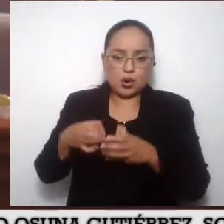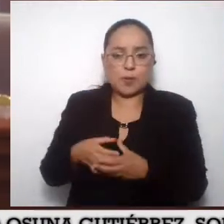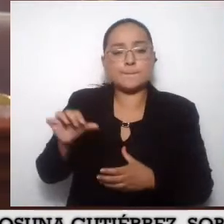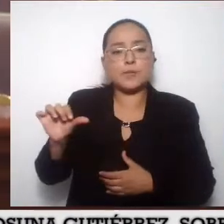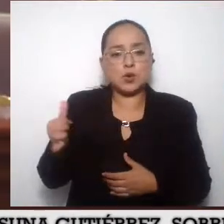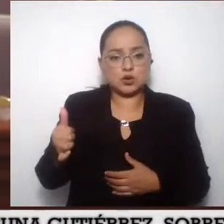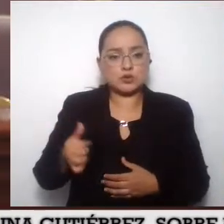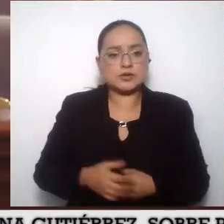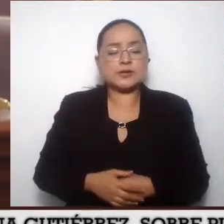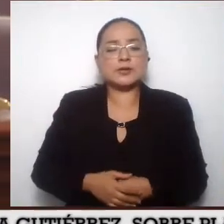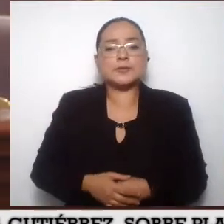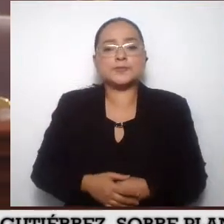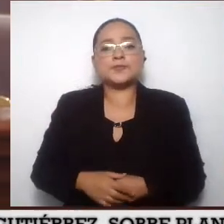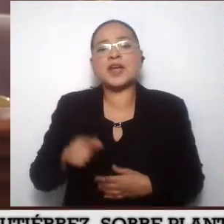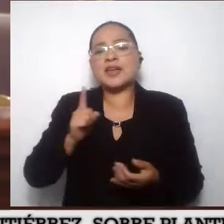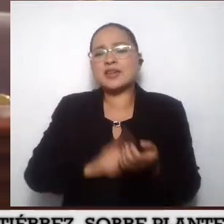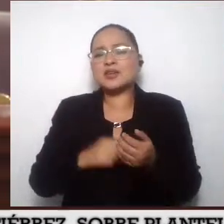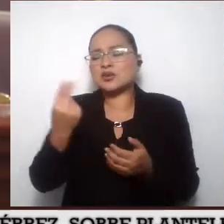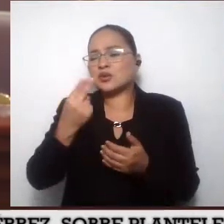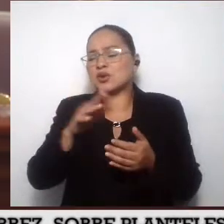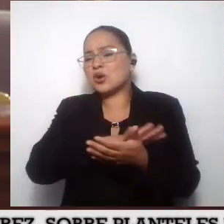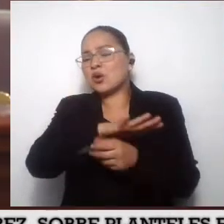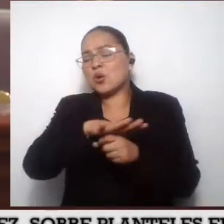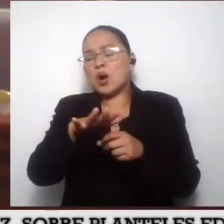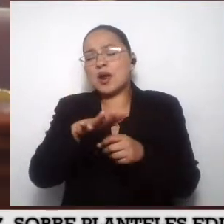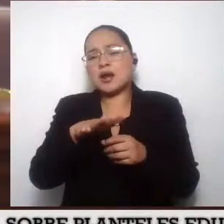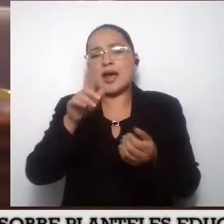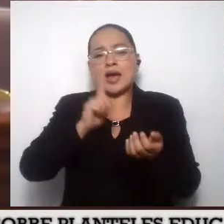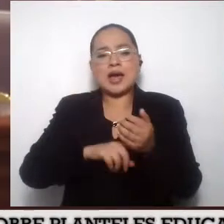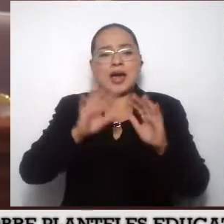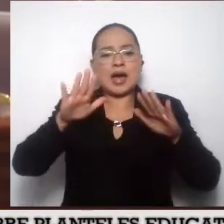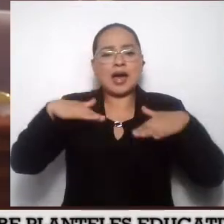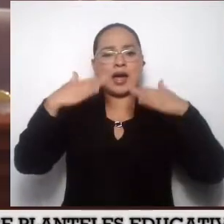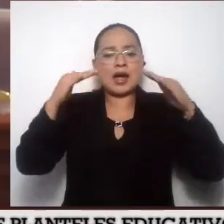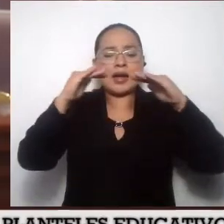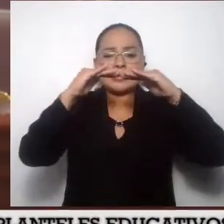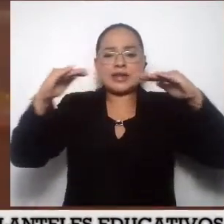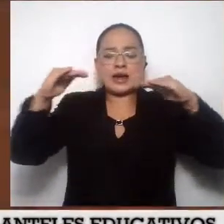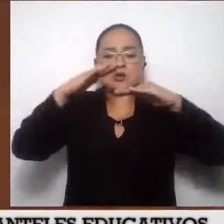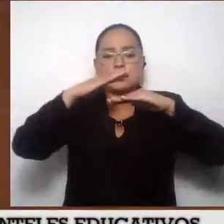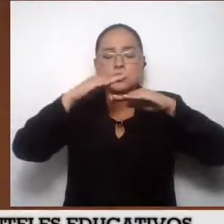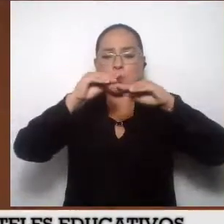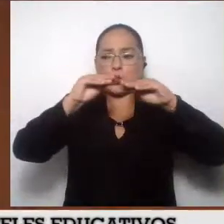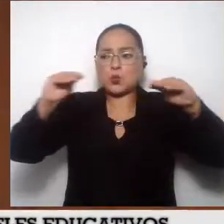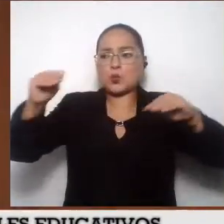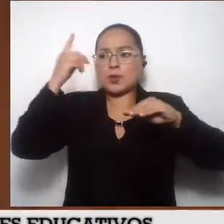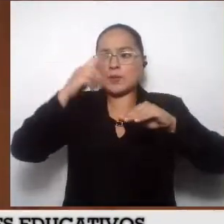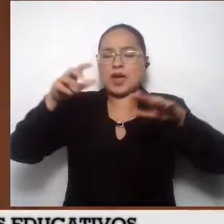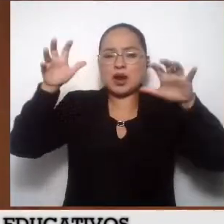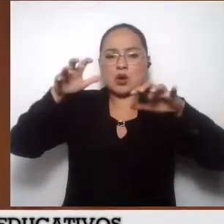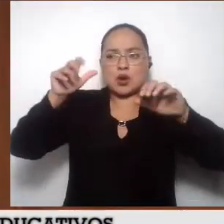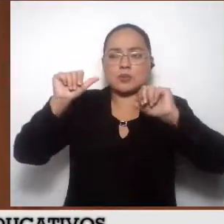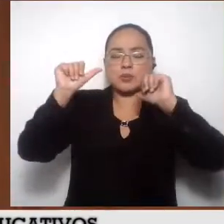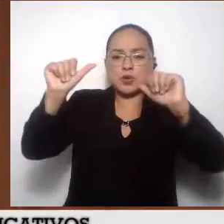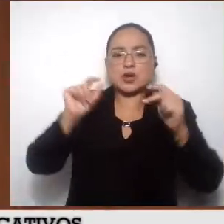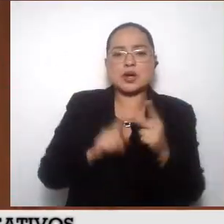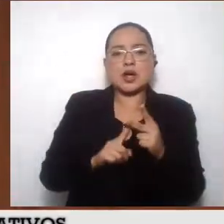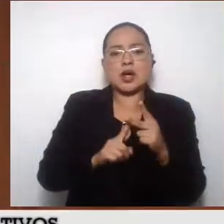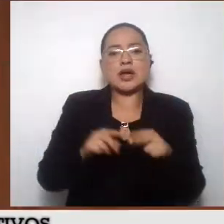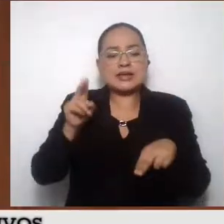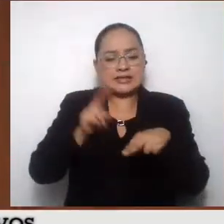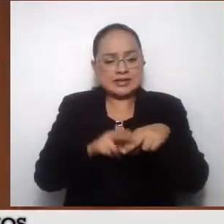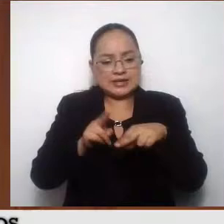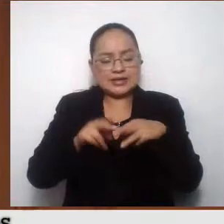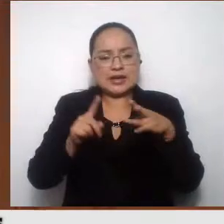Sus necesidades son impermeabilización en techo de aulas, 80 butacas y mesitas por crecimiento